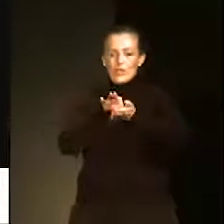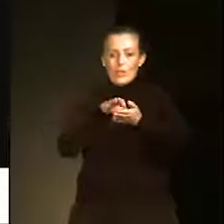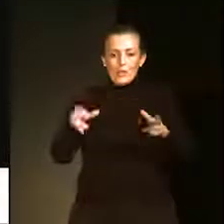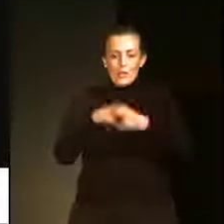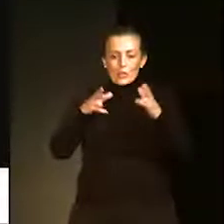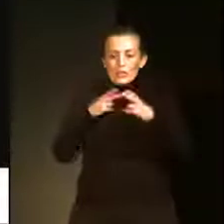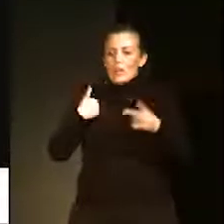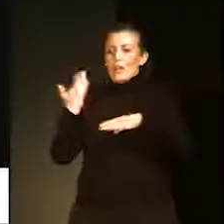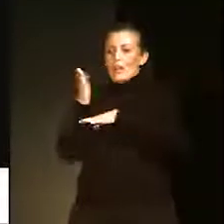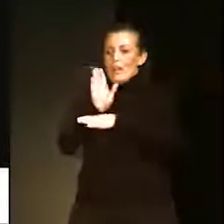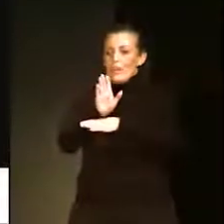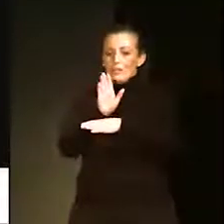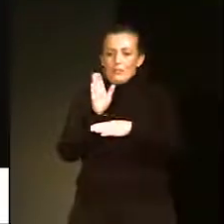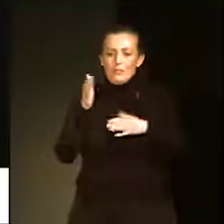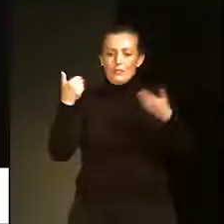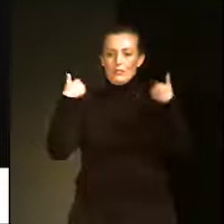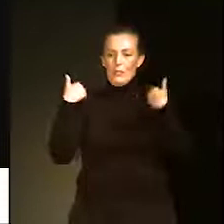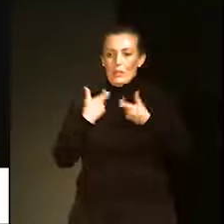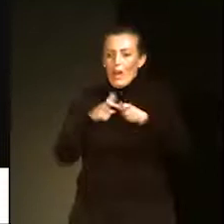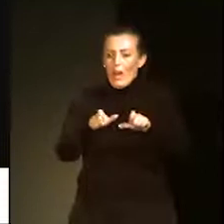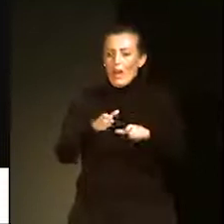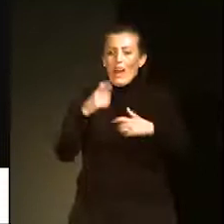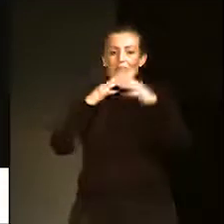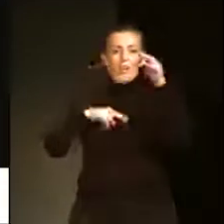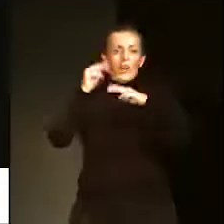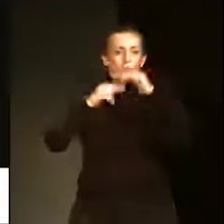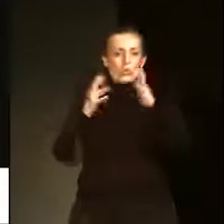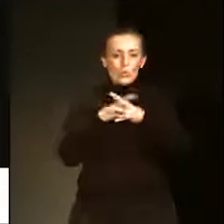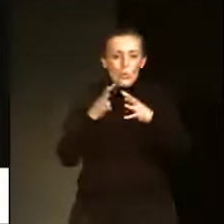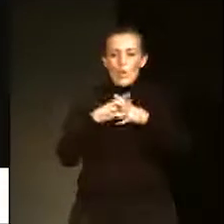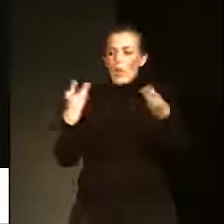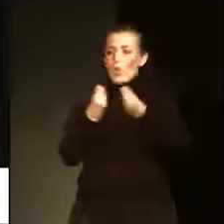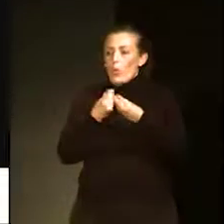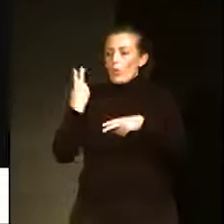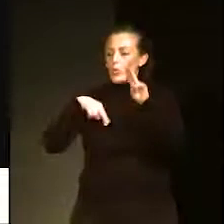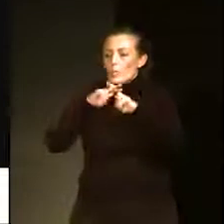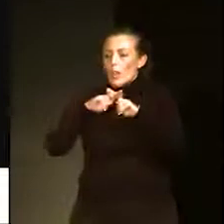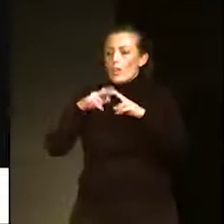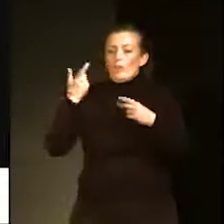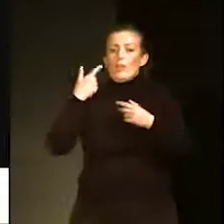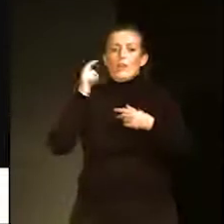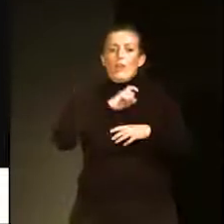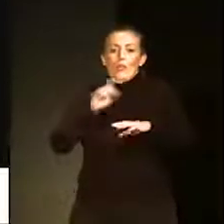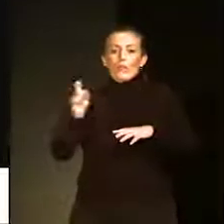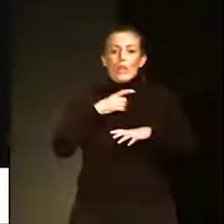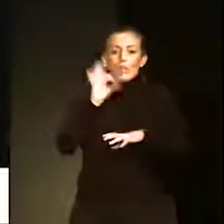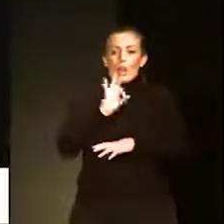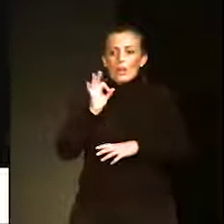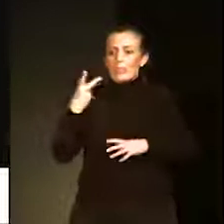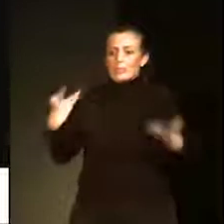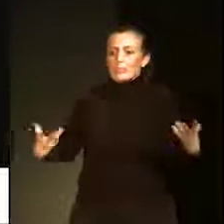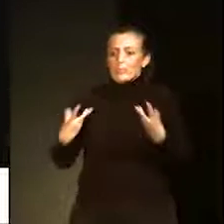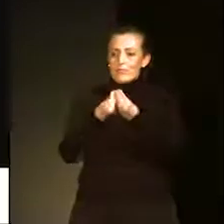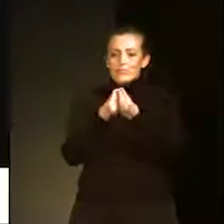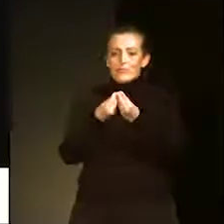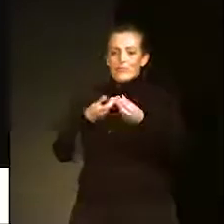Sociales como la responsable del área de infraestructura, que junto con la Diputación, Casa Árabe y la Fundación Caja Sur, pues son los que nos han